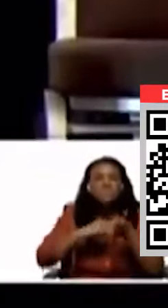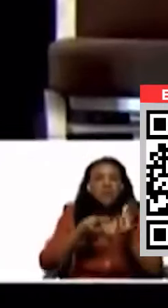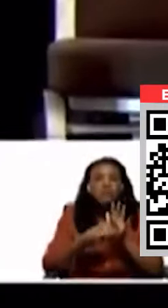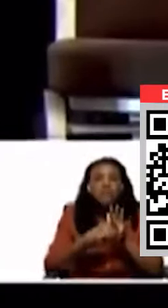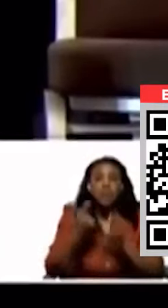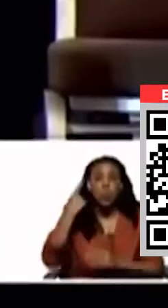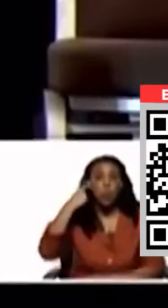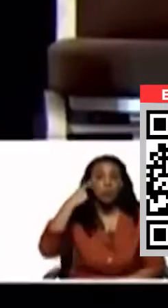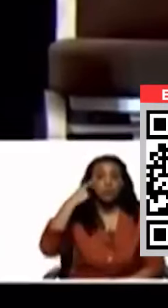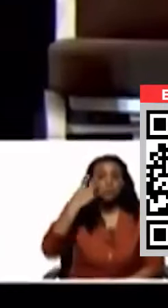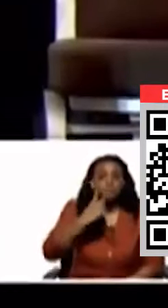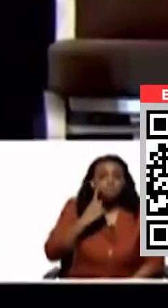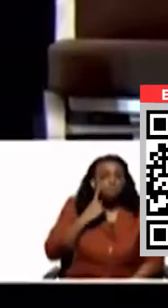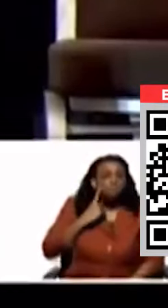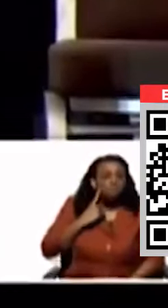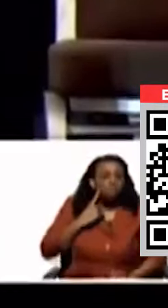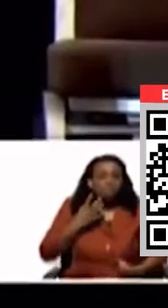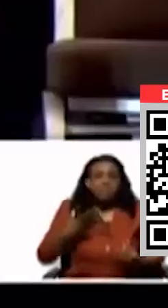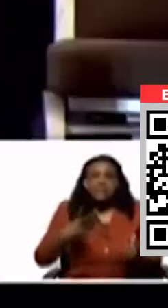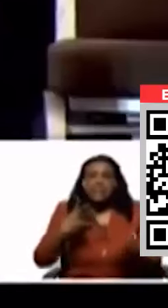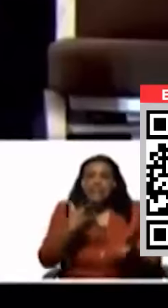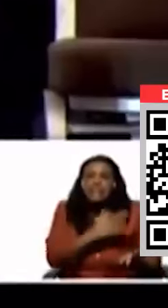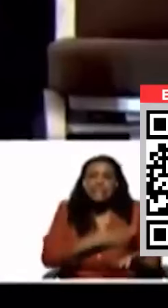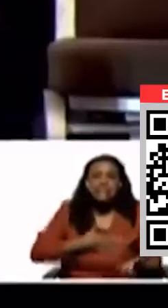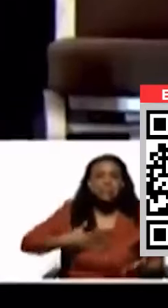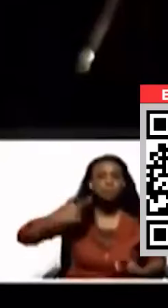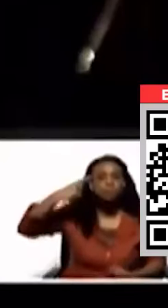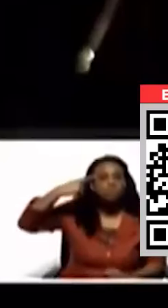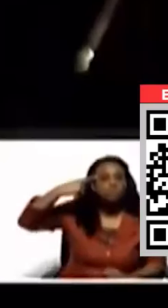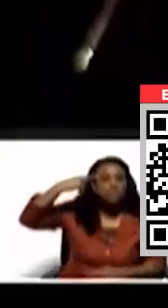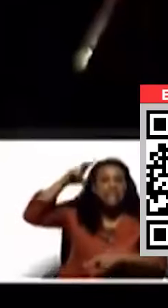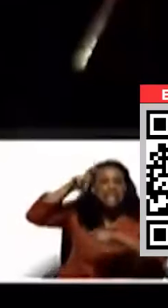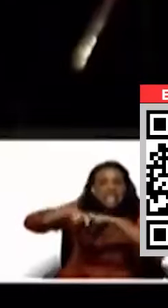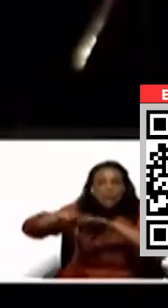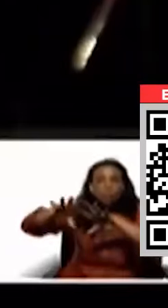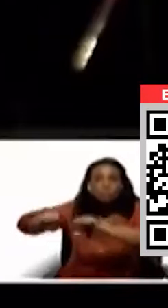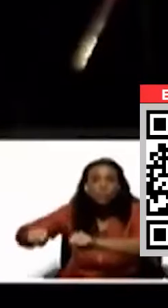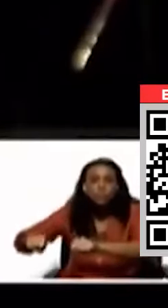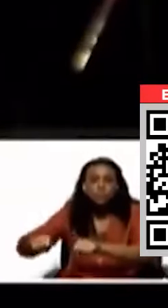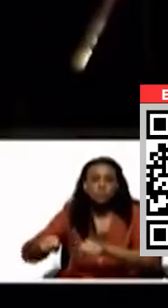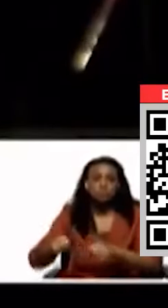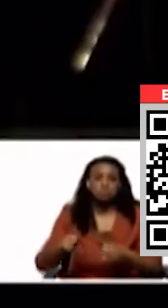vuelve loca a la gente. La vuelve loca. Se vuelven locas.